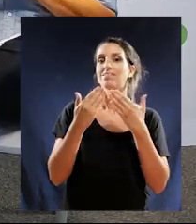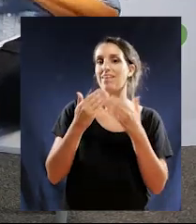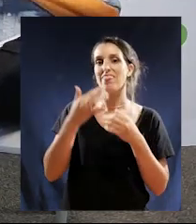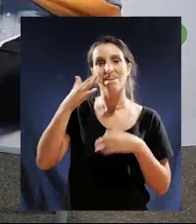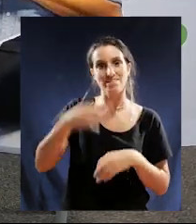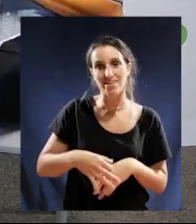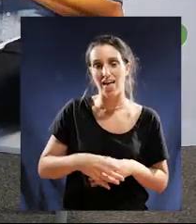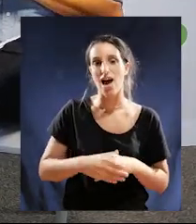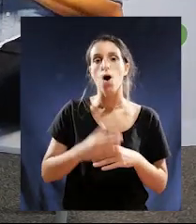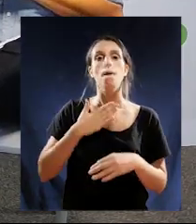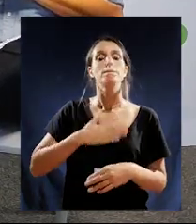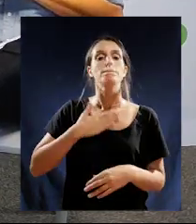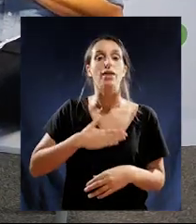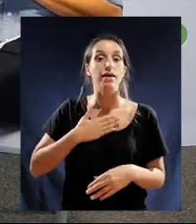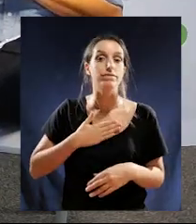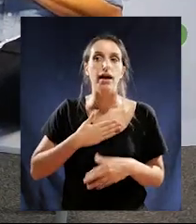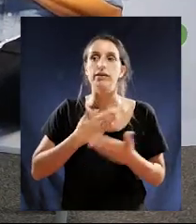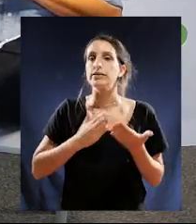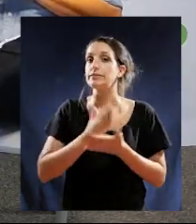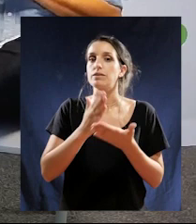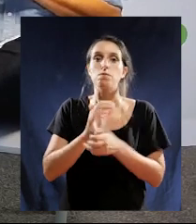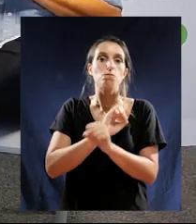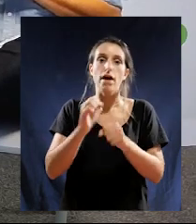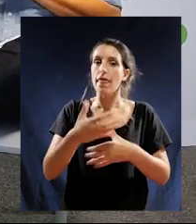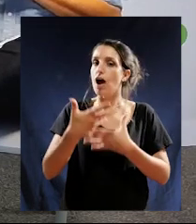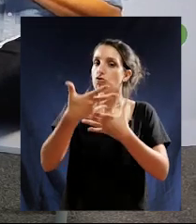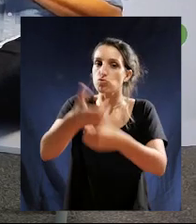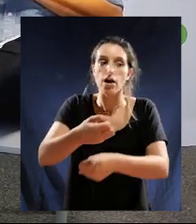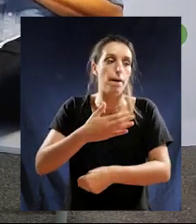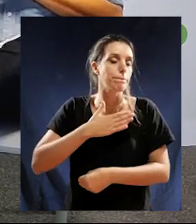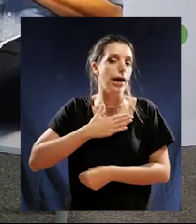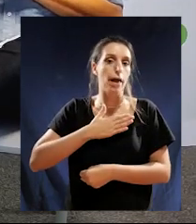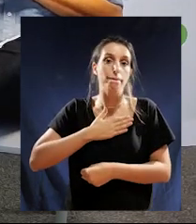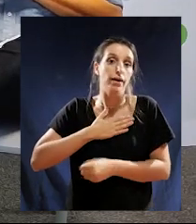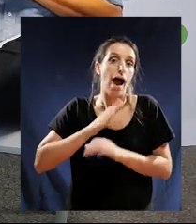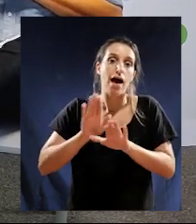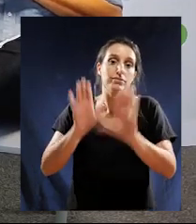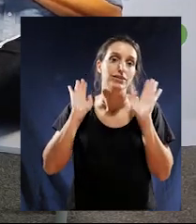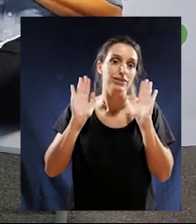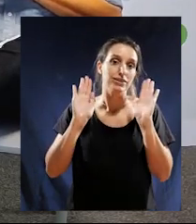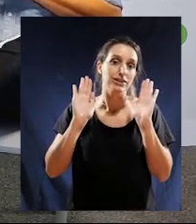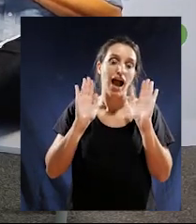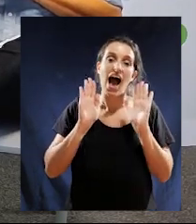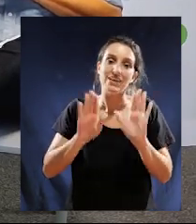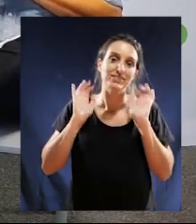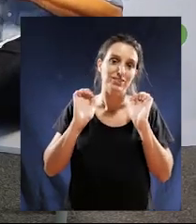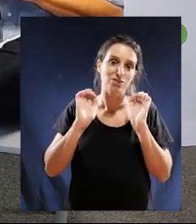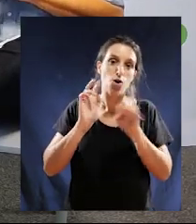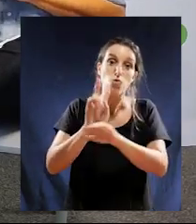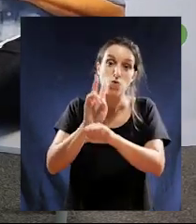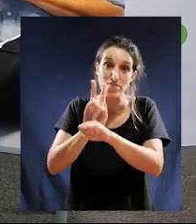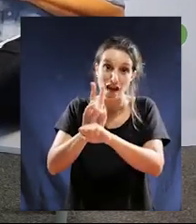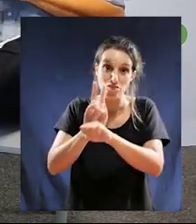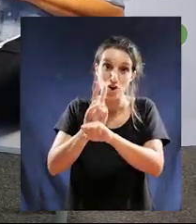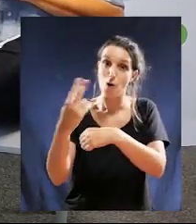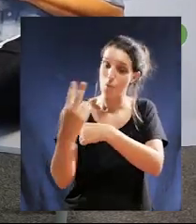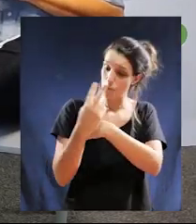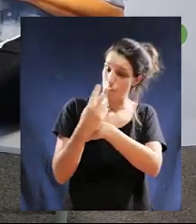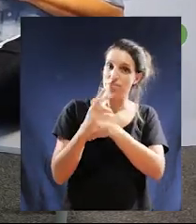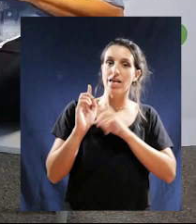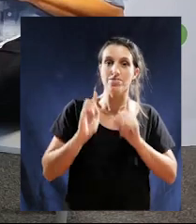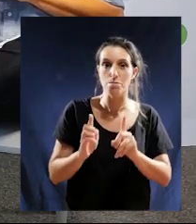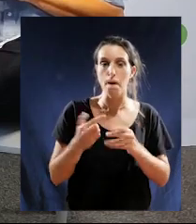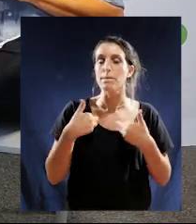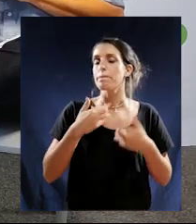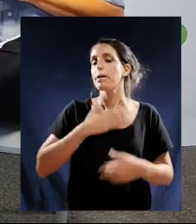verdad un placer y siempre que pueda contribuir para mí es así cuidando a nosotros nos cuidamos a nosotros mismos